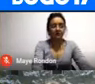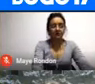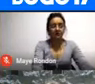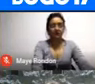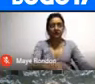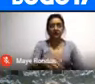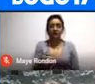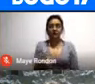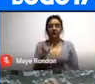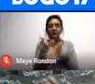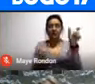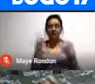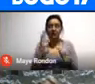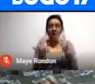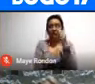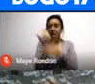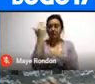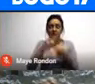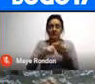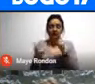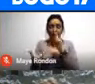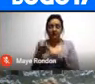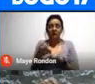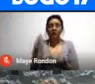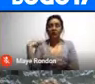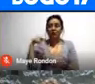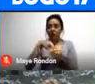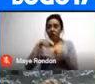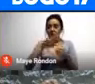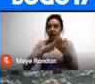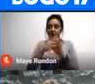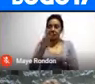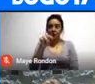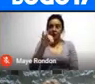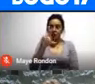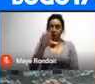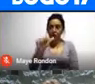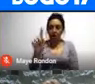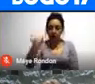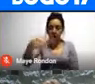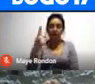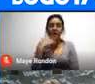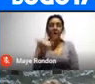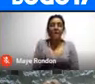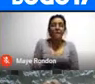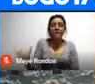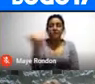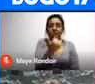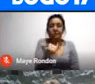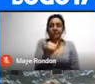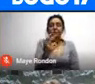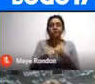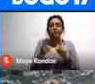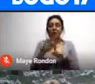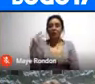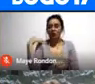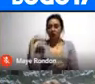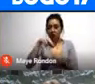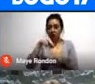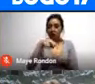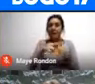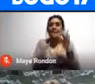algún momento Nuevamente hablada Por las comunidades muiscas El territorio ancestral muiscas Contiene la memoria De la cultura muiscas En sus nombres